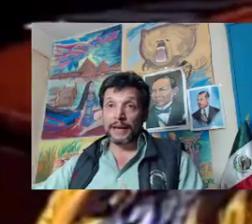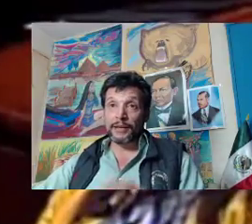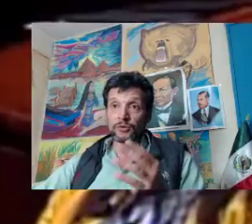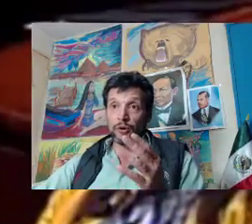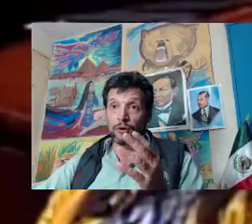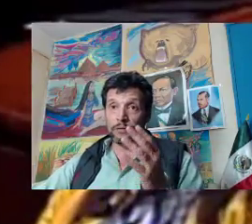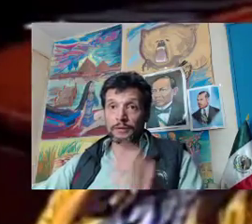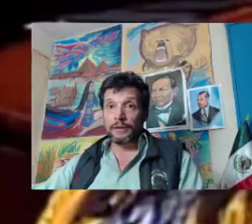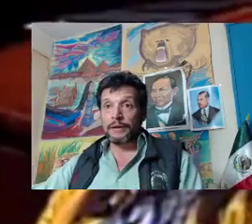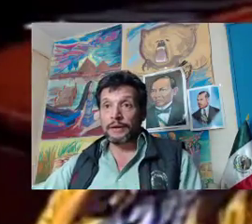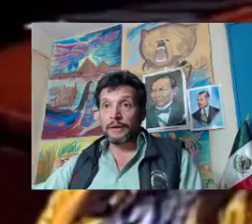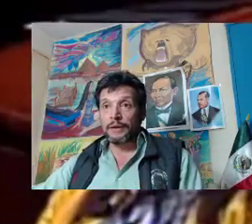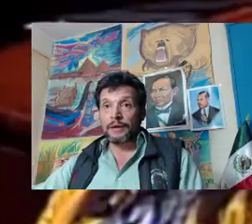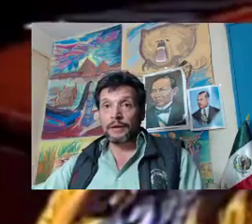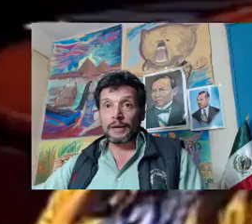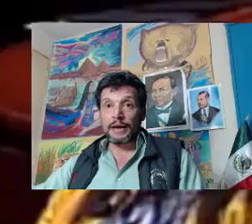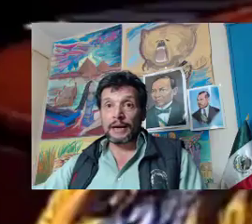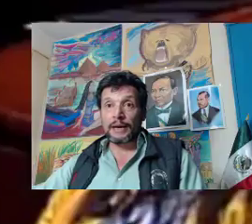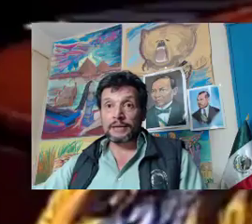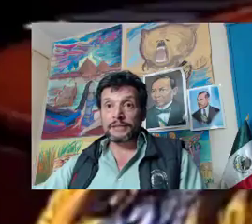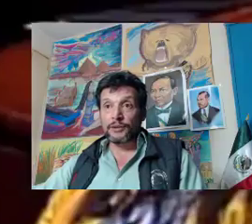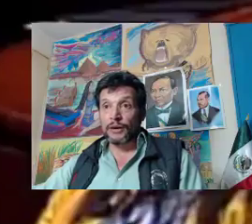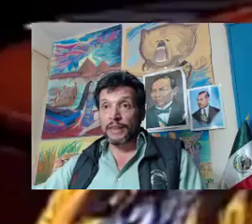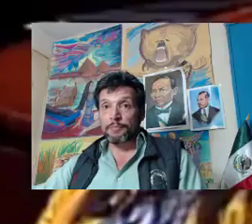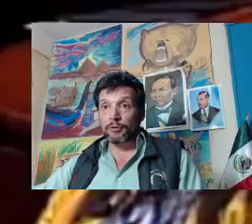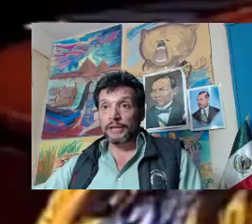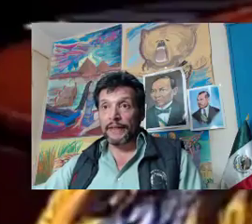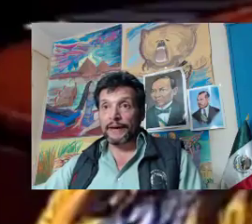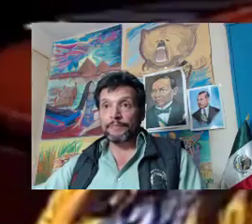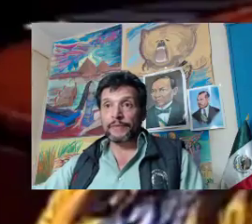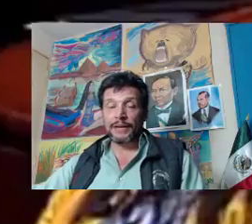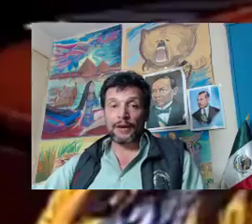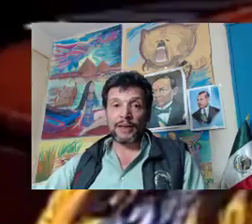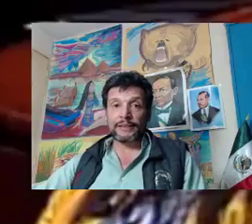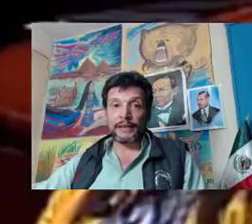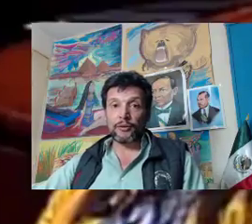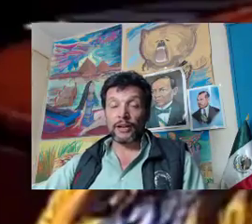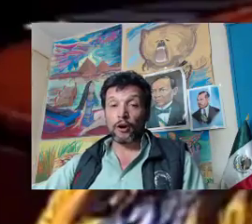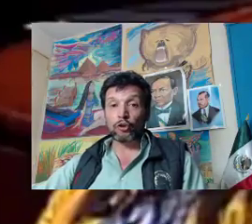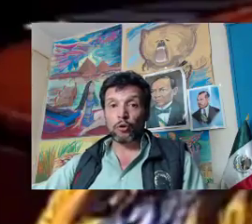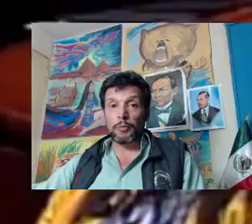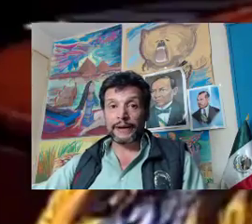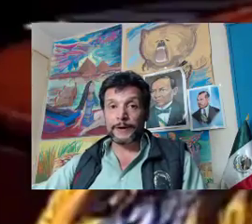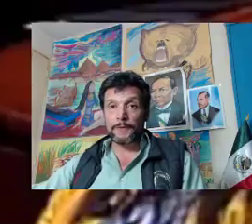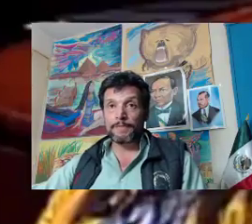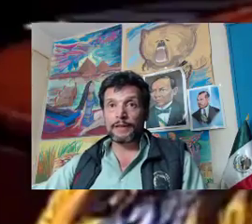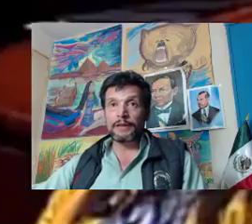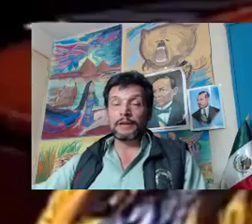Esa palabra que usó la señora diputada Claudia